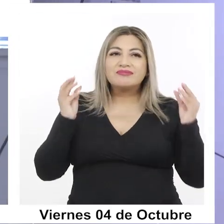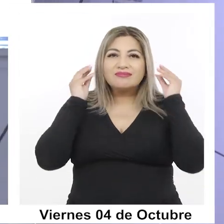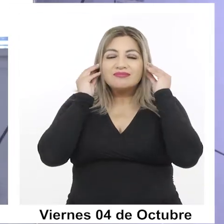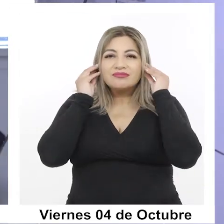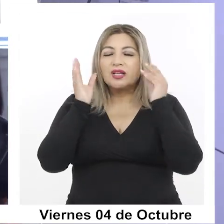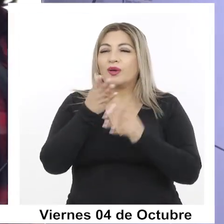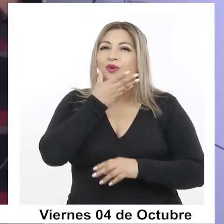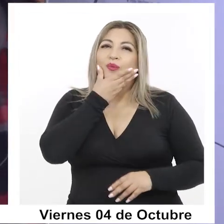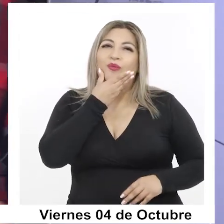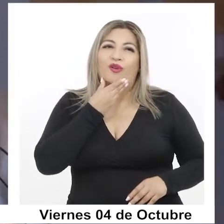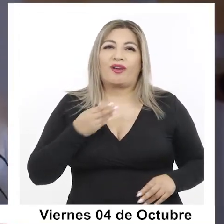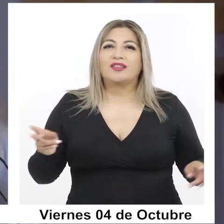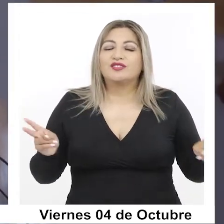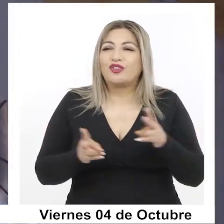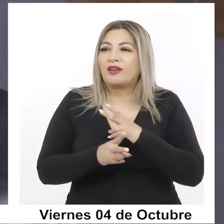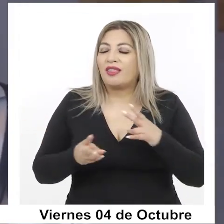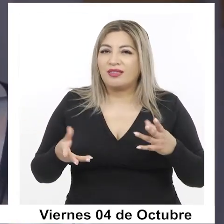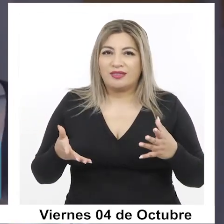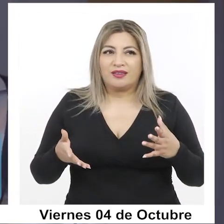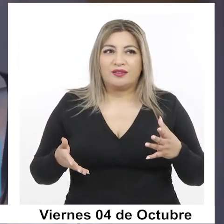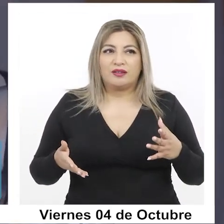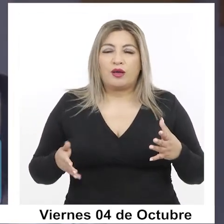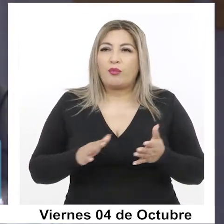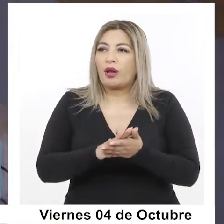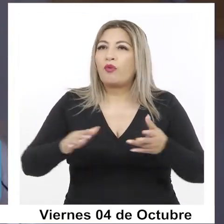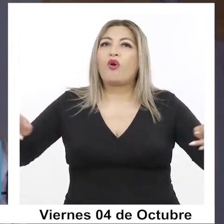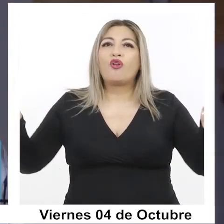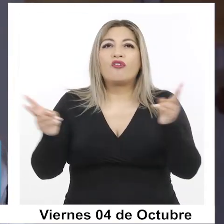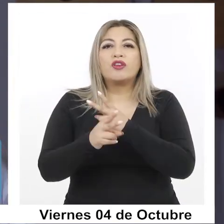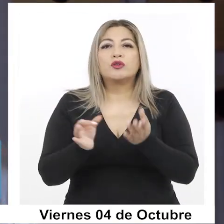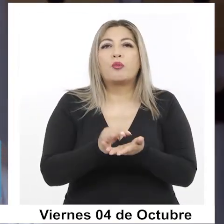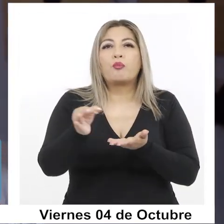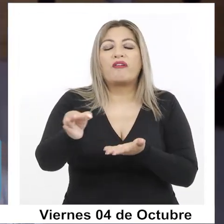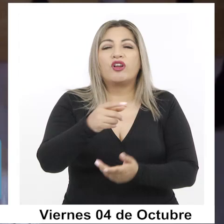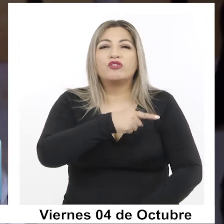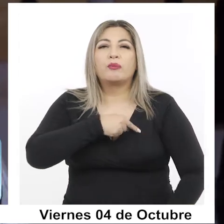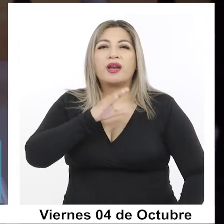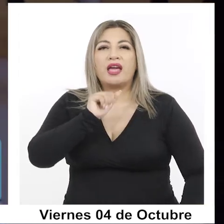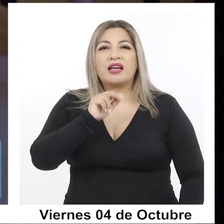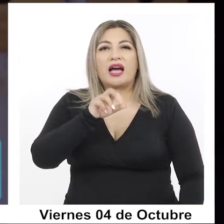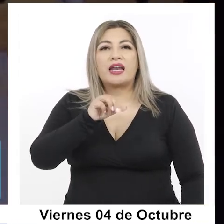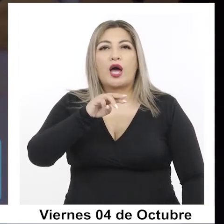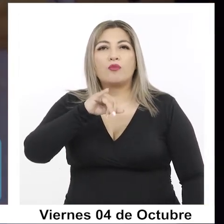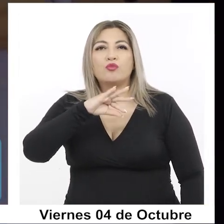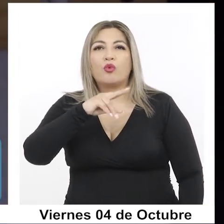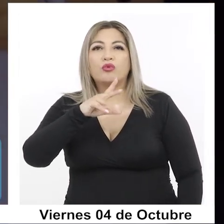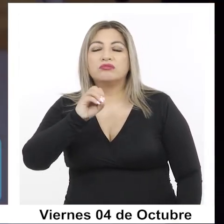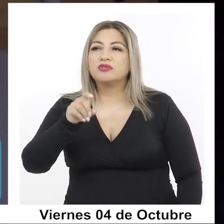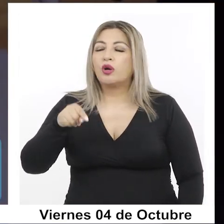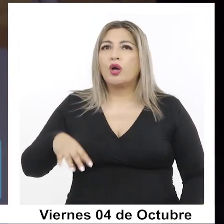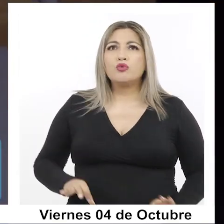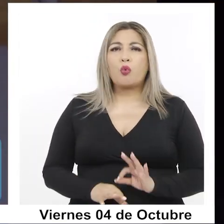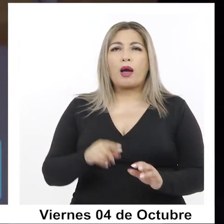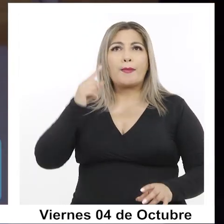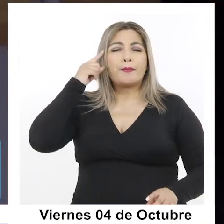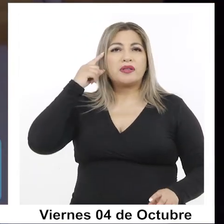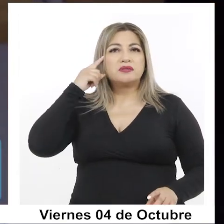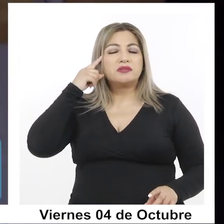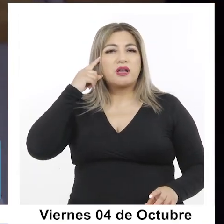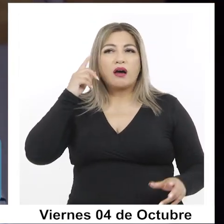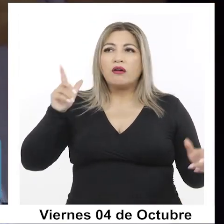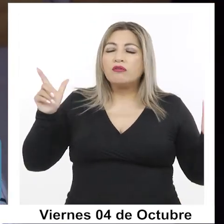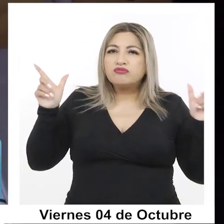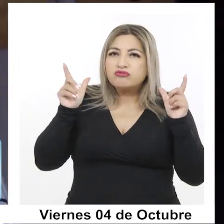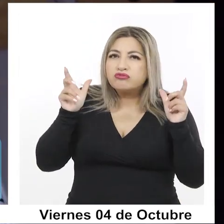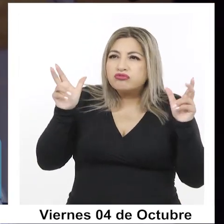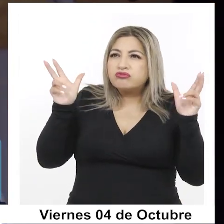Sí. Muy bello este sonido de los vientos de Caramucho. Nunca me había detenido a escucharlo así tan